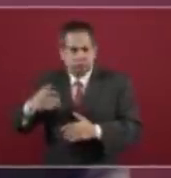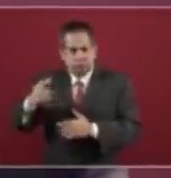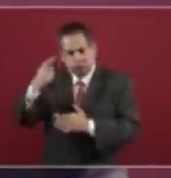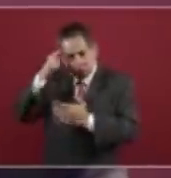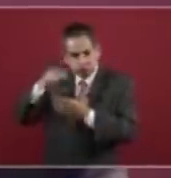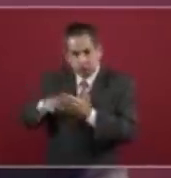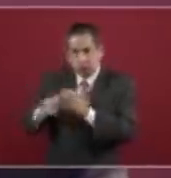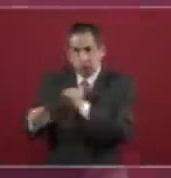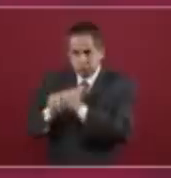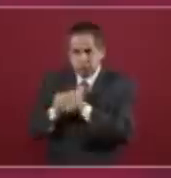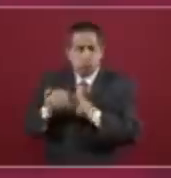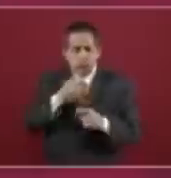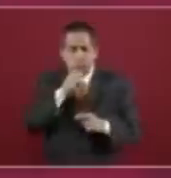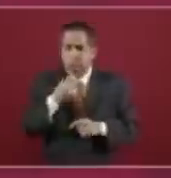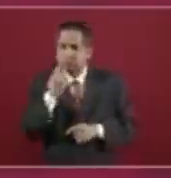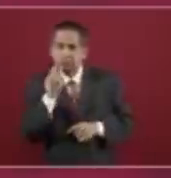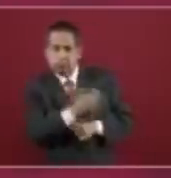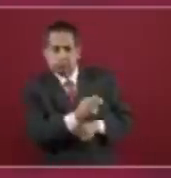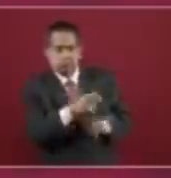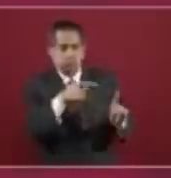el acusado.